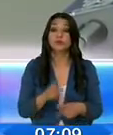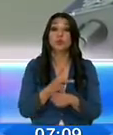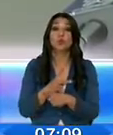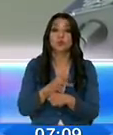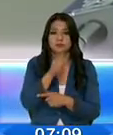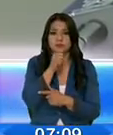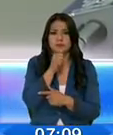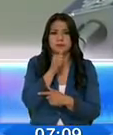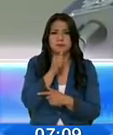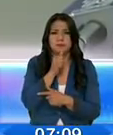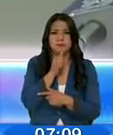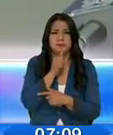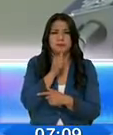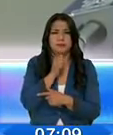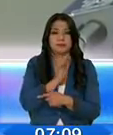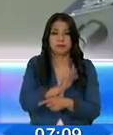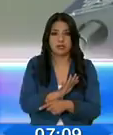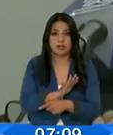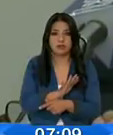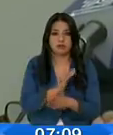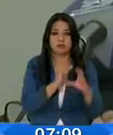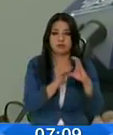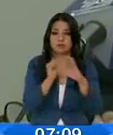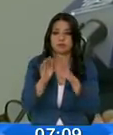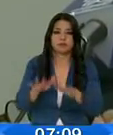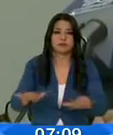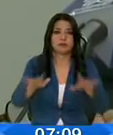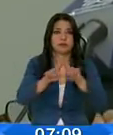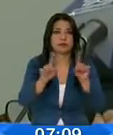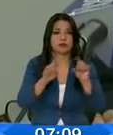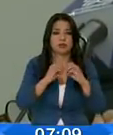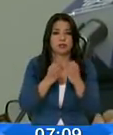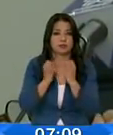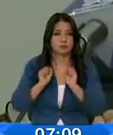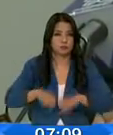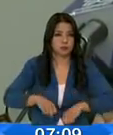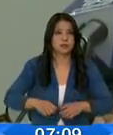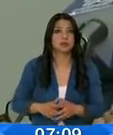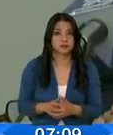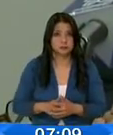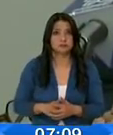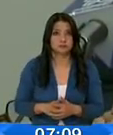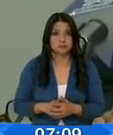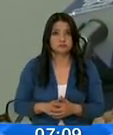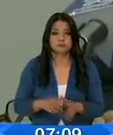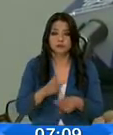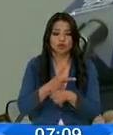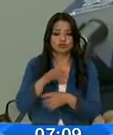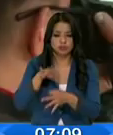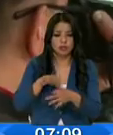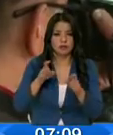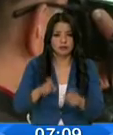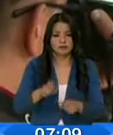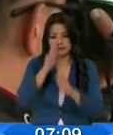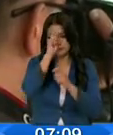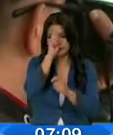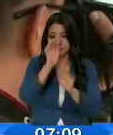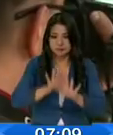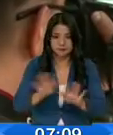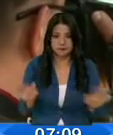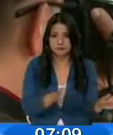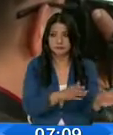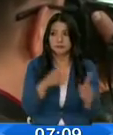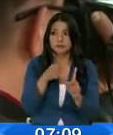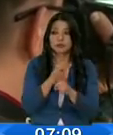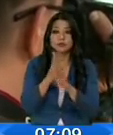cuidado y se derivarán hacia los organismos una vez, obviamente, sin fragmentar la estructura del Consejo Nacional. A decir de